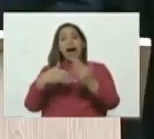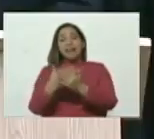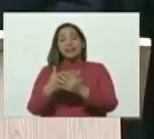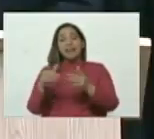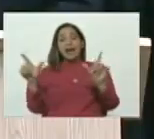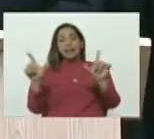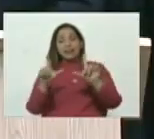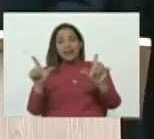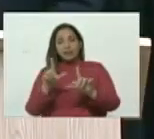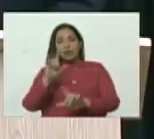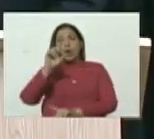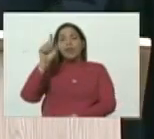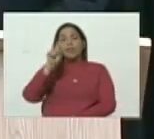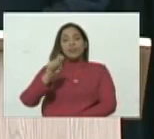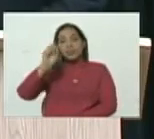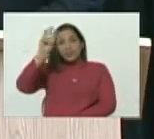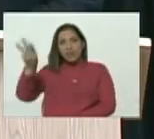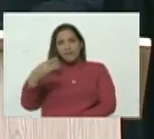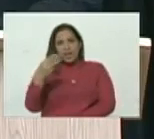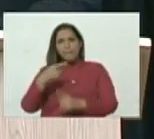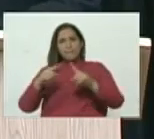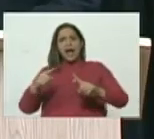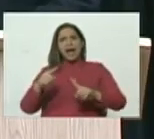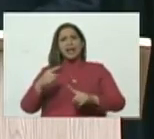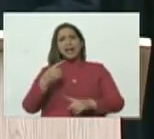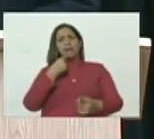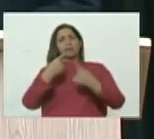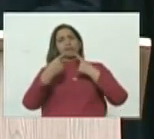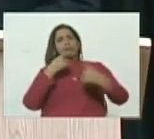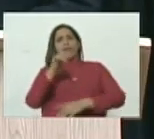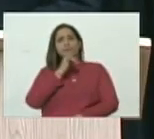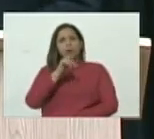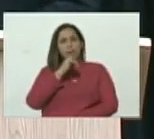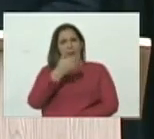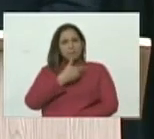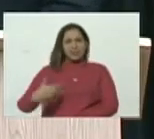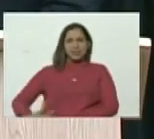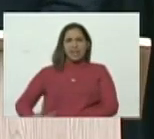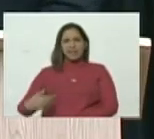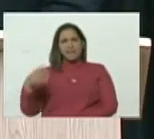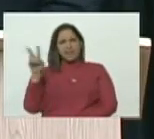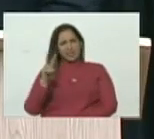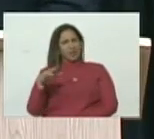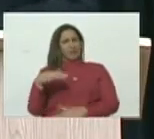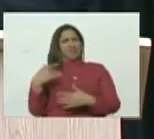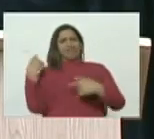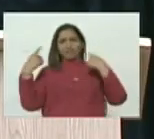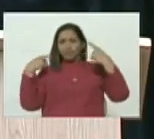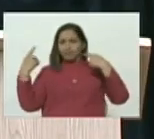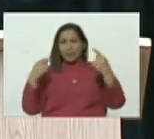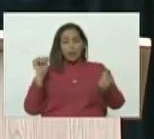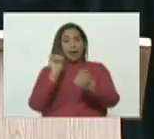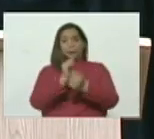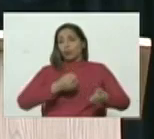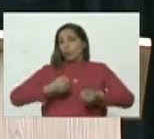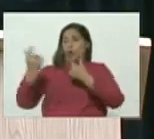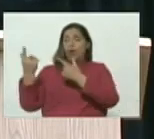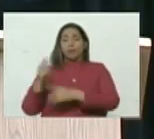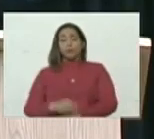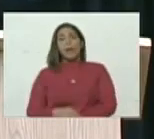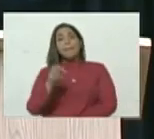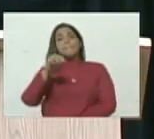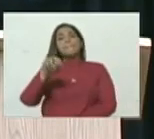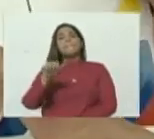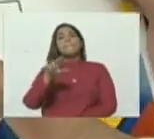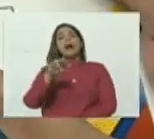se proclamara como presidente de Venezuela, capturado. Alias Marina, aquí pusieron alias Marino, pero no es alias,